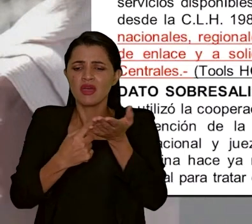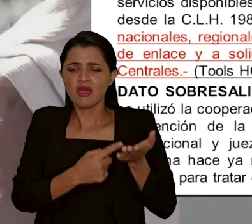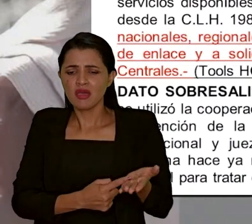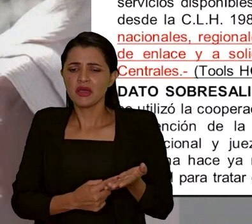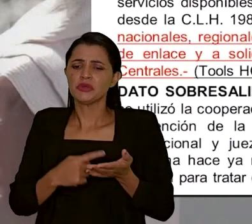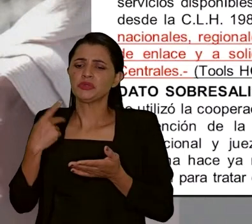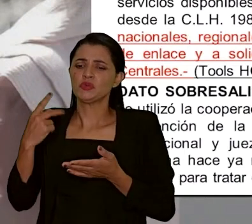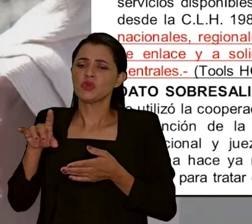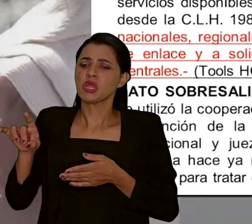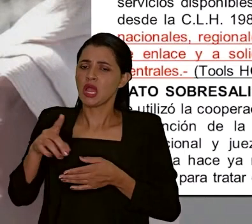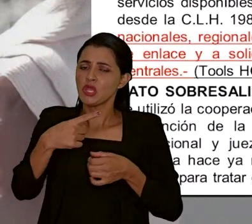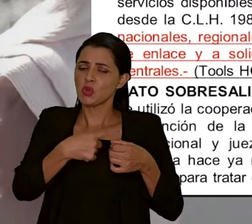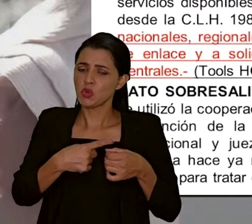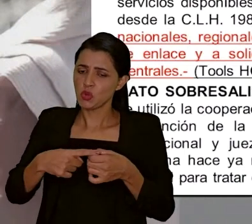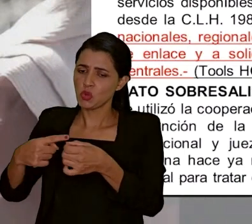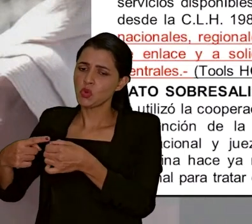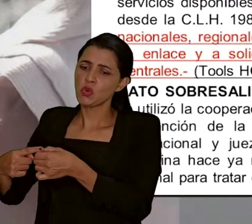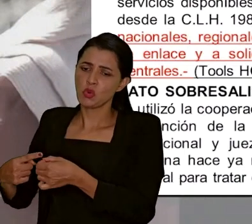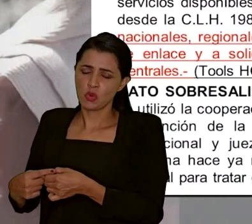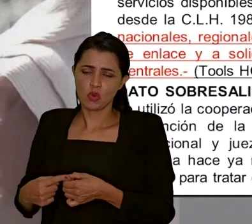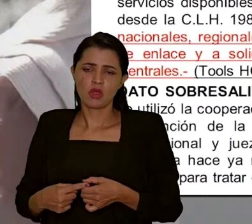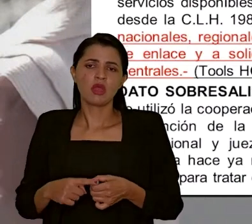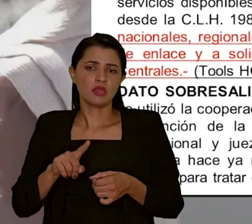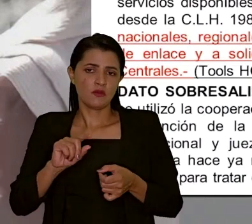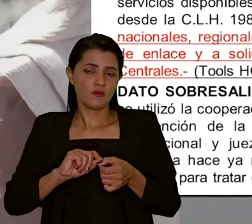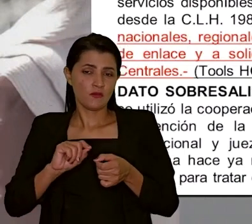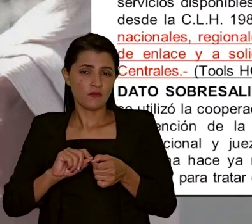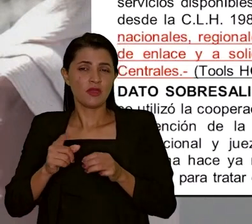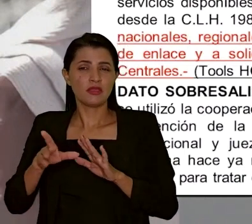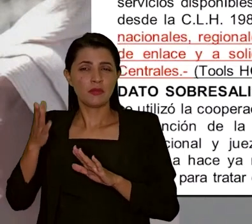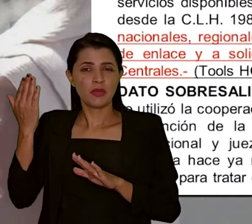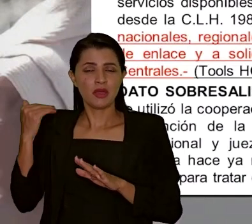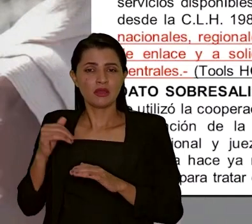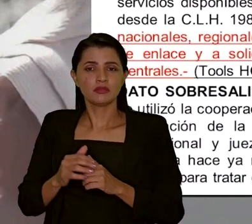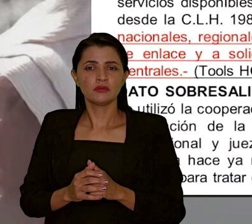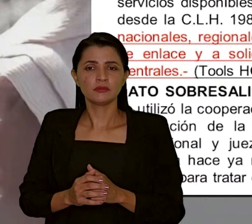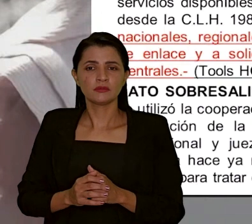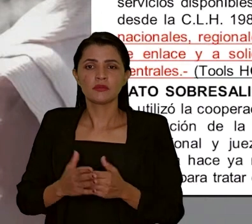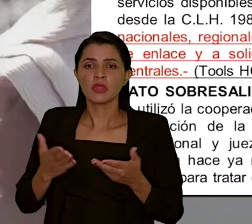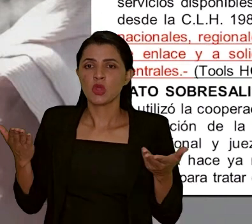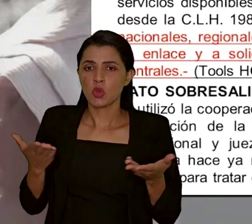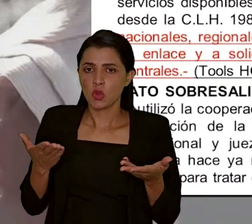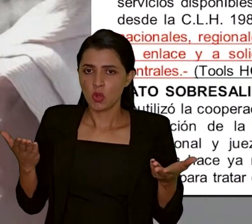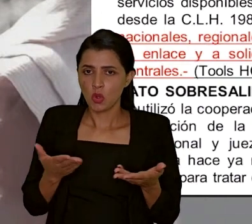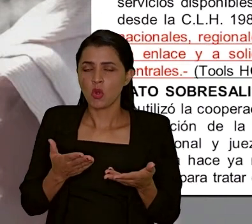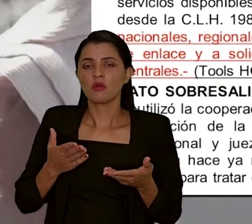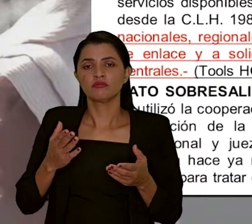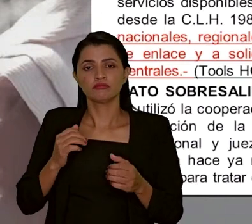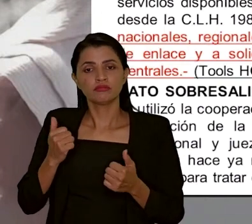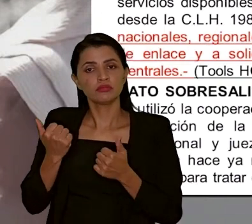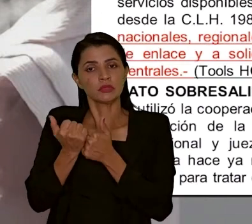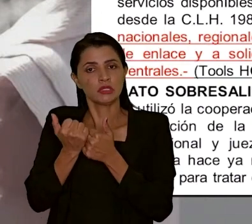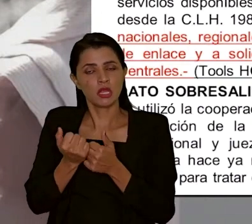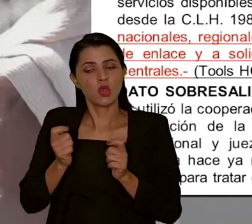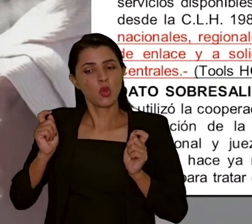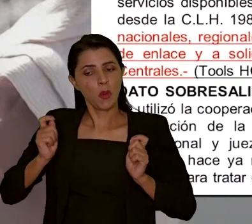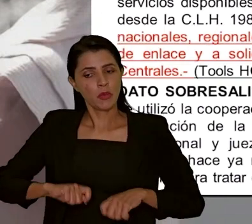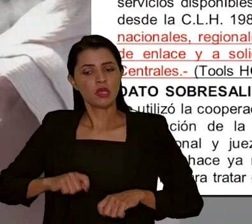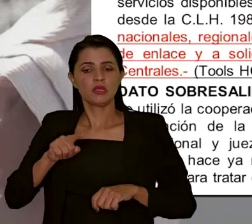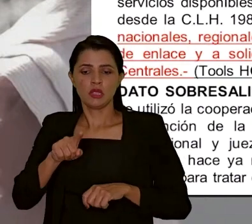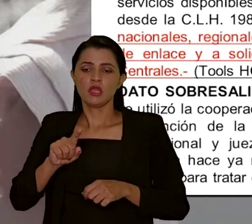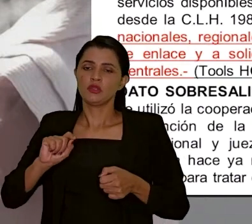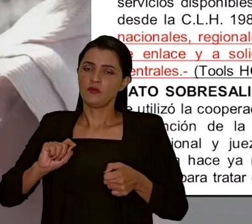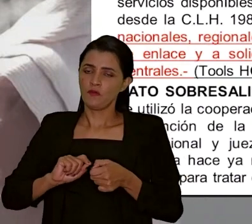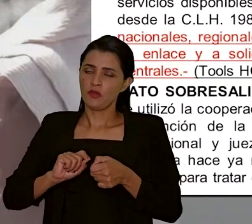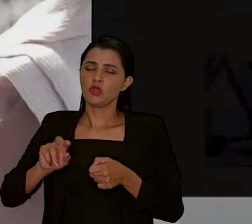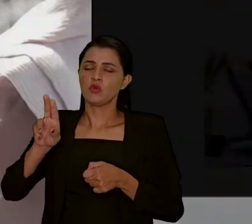de la red es quien apoya, quien colabora, quien coopera con el juez competente que tiene que resolver un caso